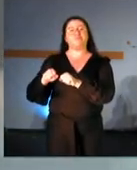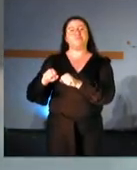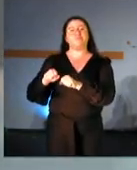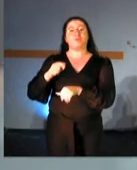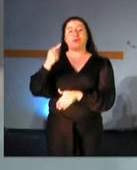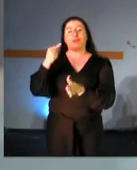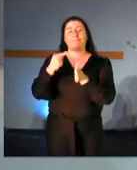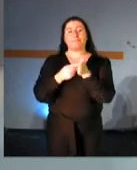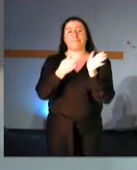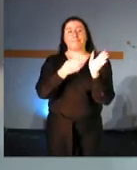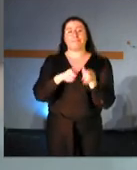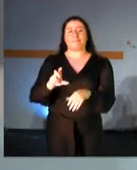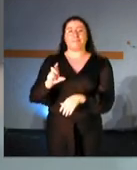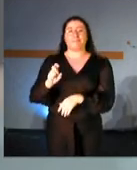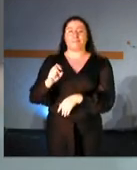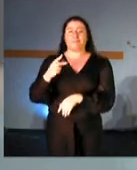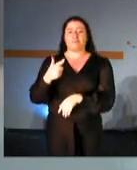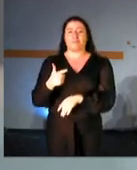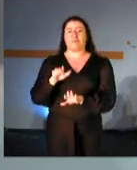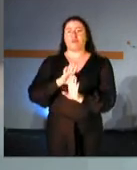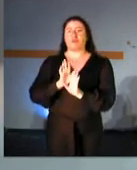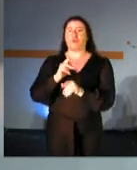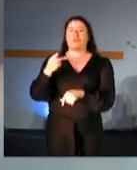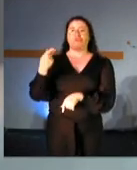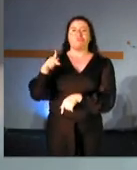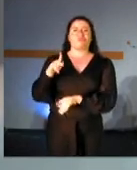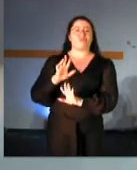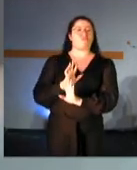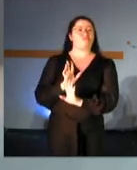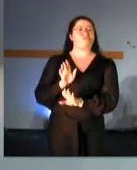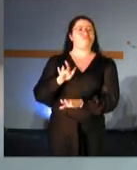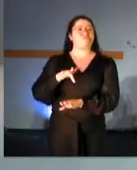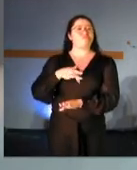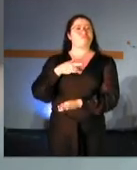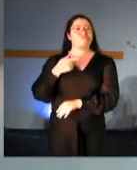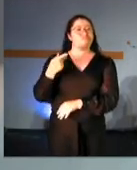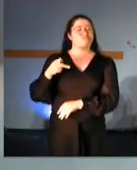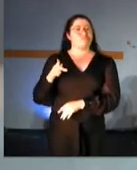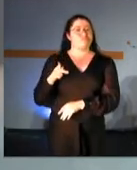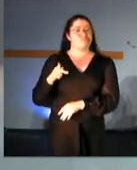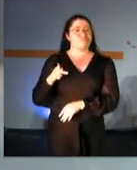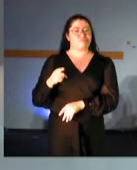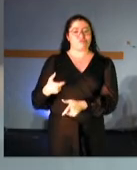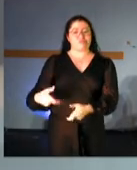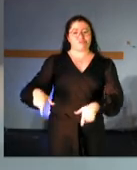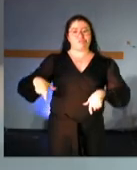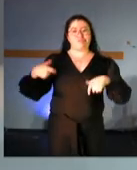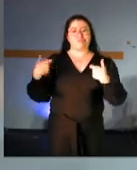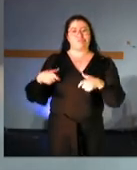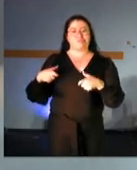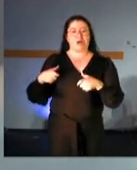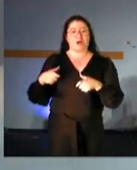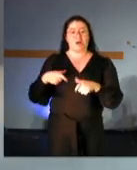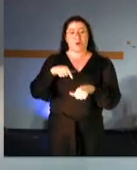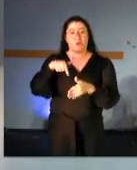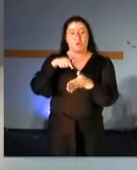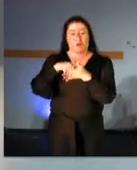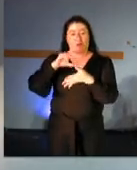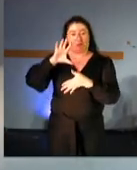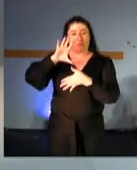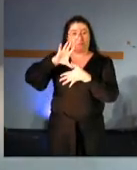1937 empezó a gobernar Nicaragua como si fuera su propiedad personal. Se convirtió en uno de los hombres más ricos, no solo de Nicaragua, sino de